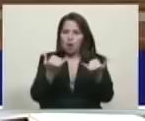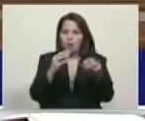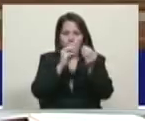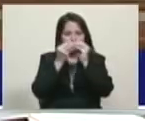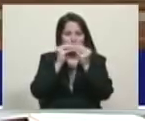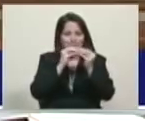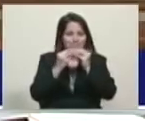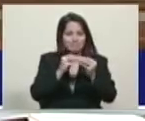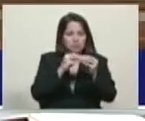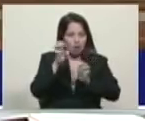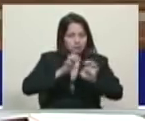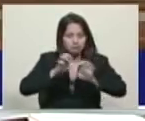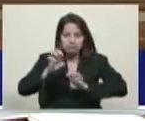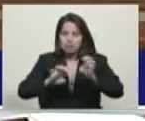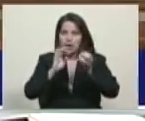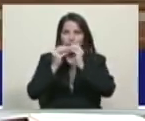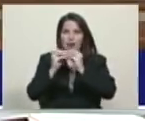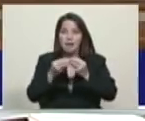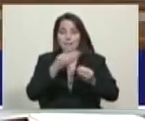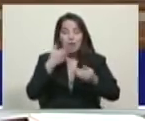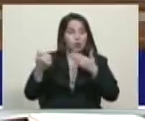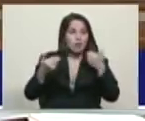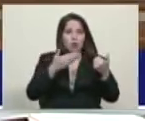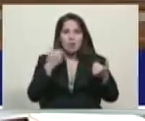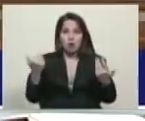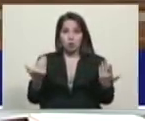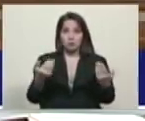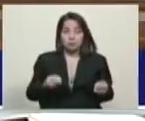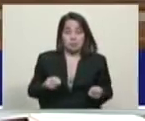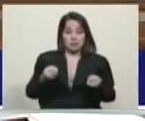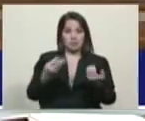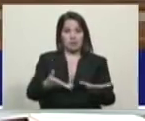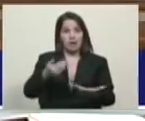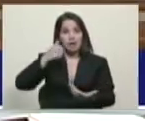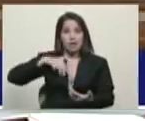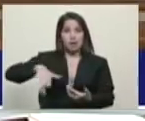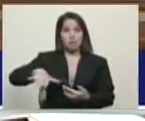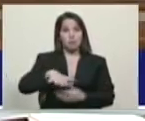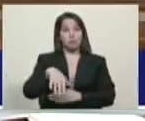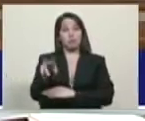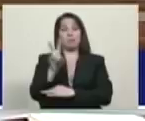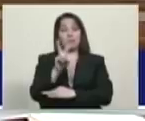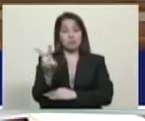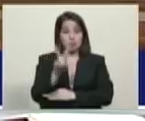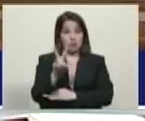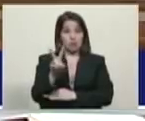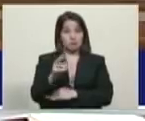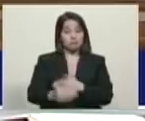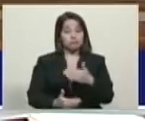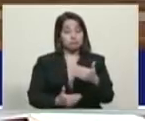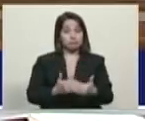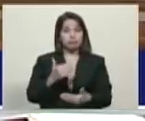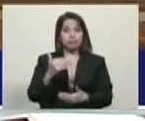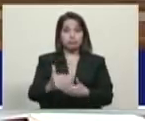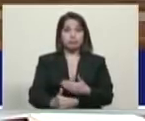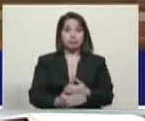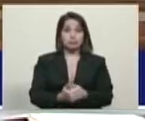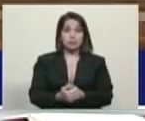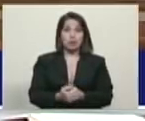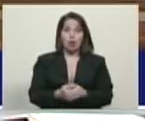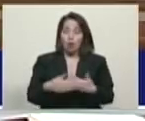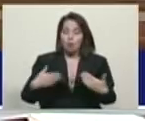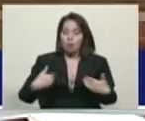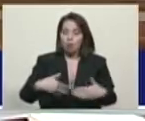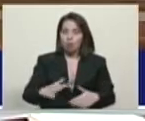que estoy evaluando y que le entregaré al pueblo venezolano paulatinamente, muy